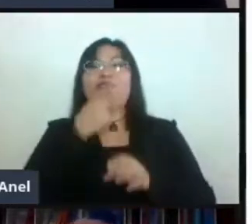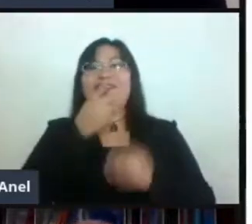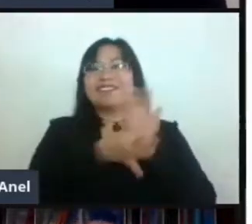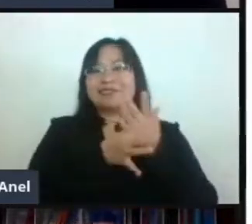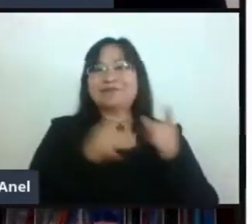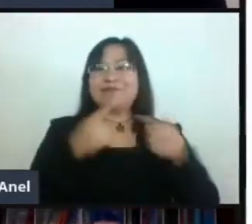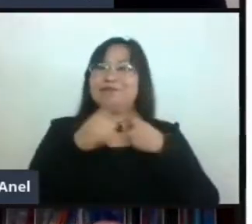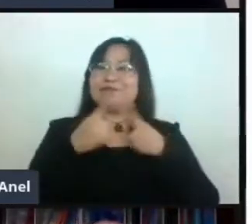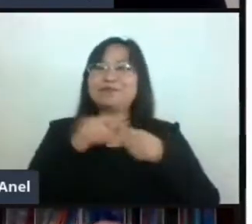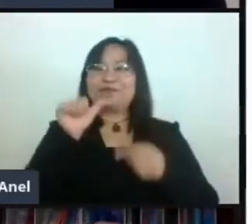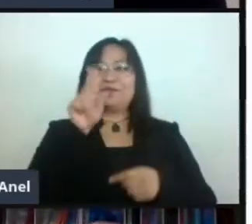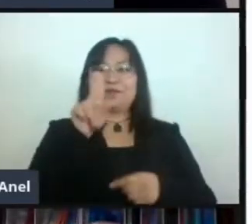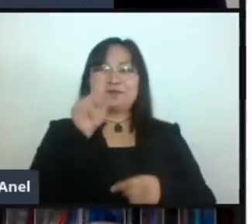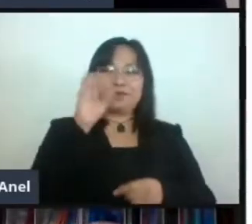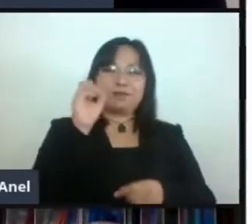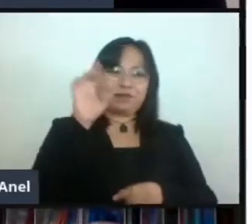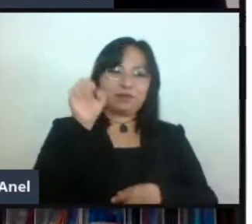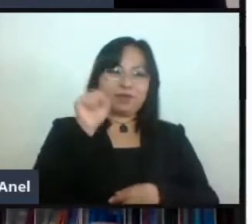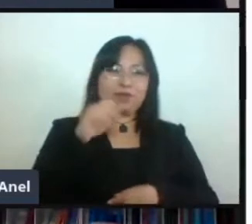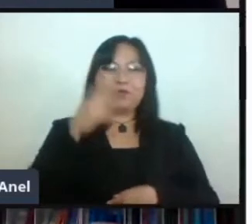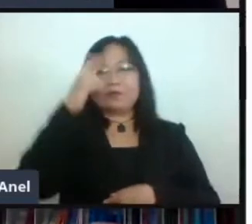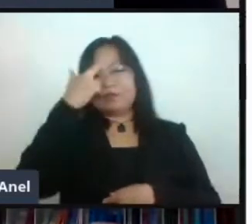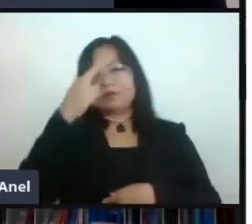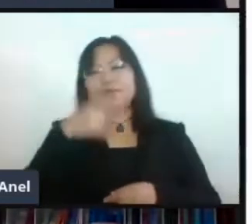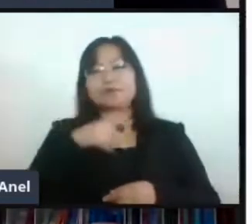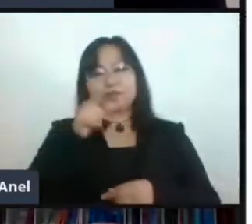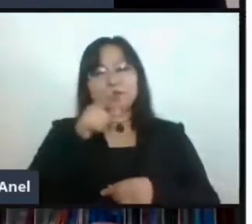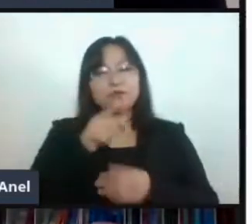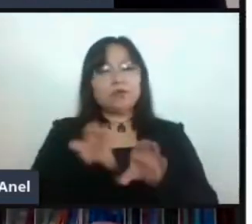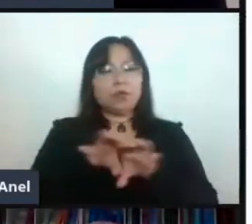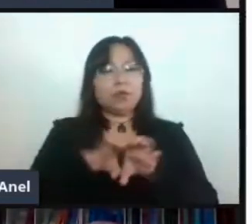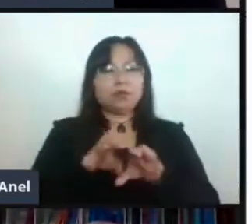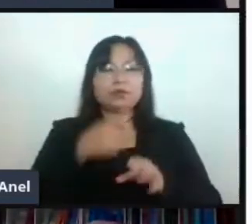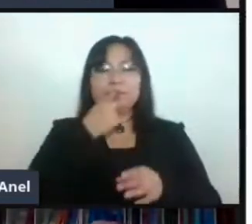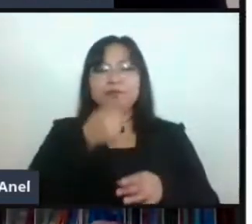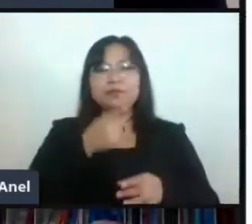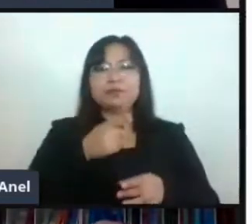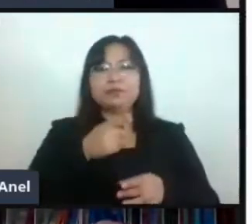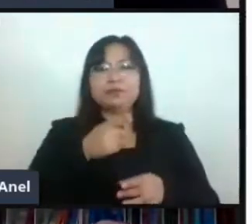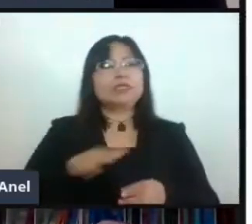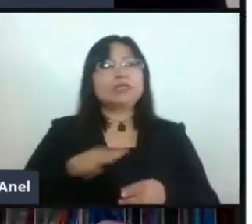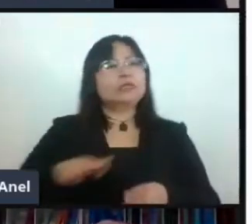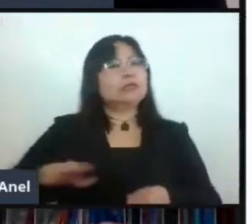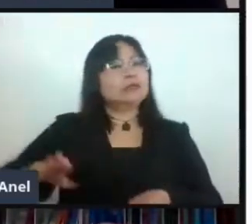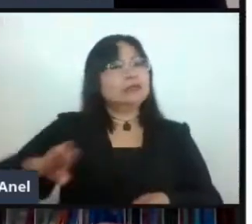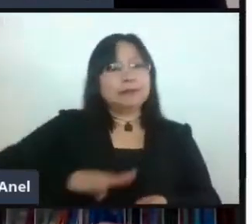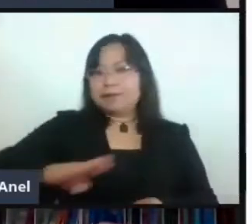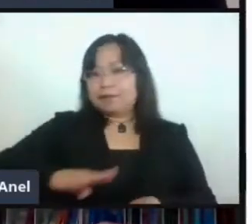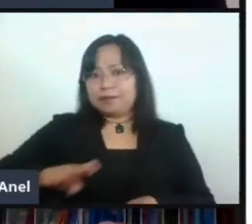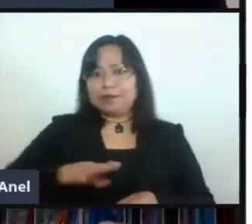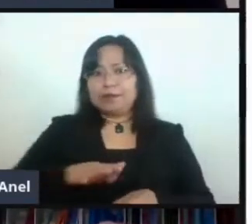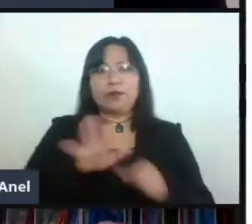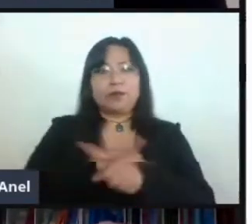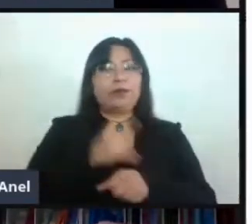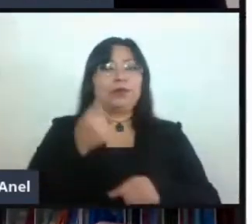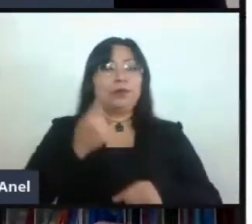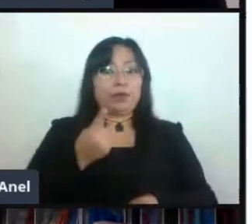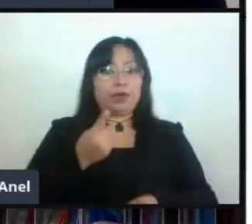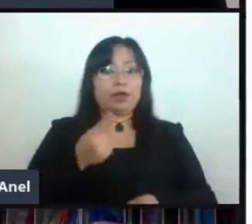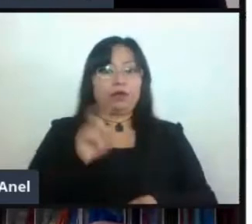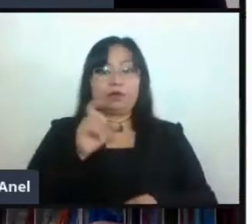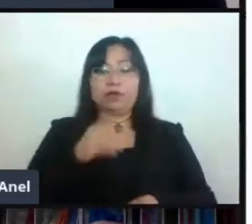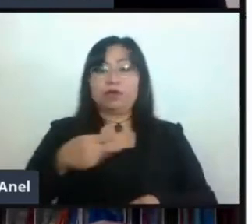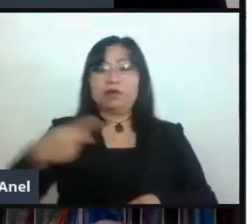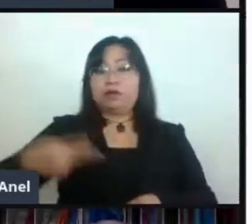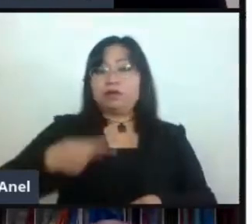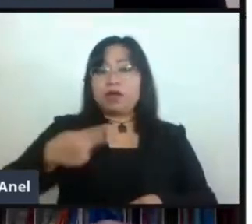Feuerstein, Guilford, los ubicarían como en un nivel muy elemental cognitivamente hablando. En nuestra